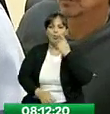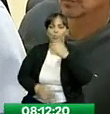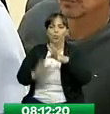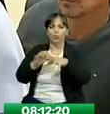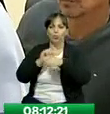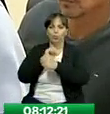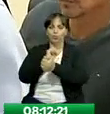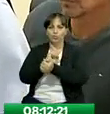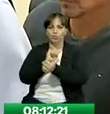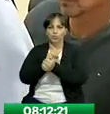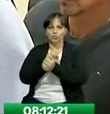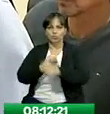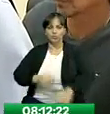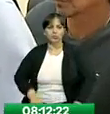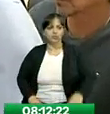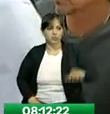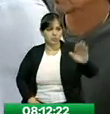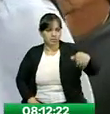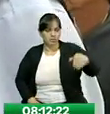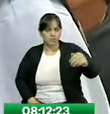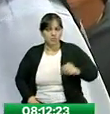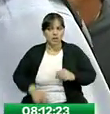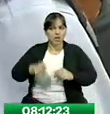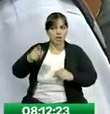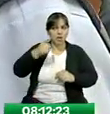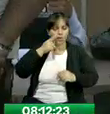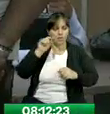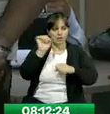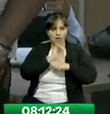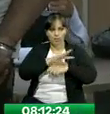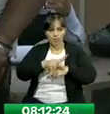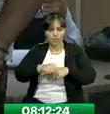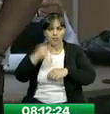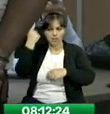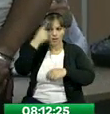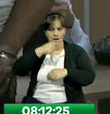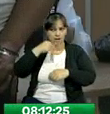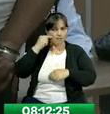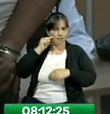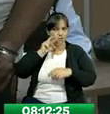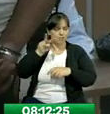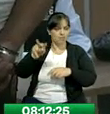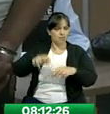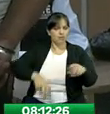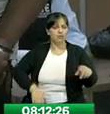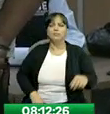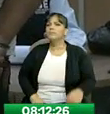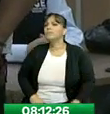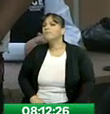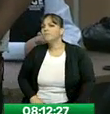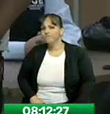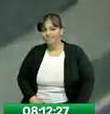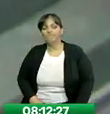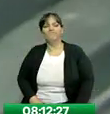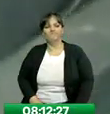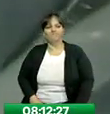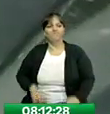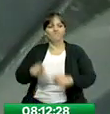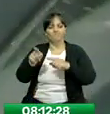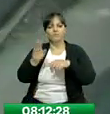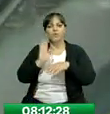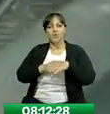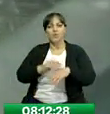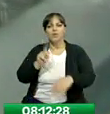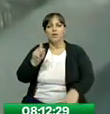identificado plenamente que participó en el asalto y robo del vehículo el presunto delincuente fue el localizado gracias